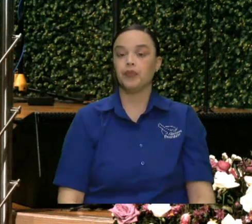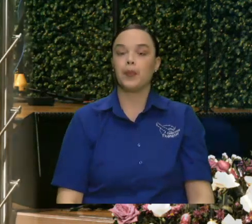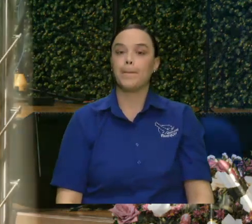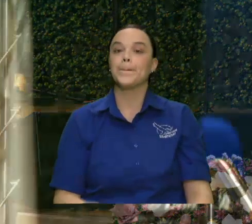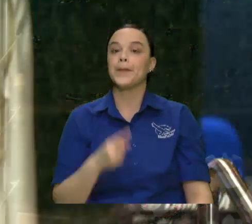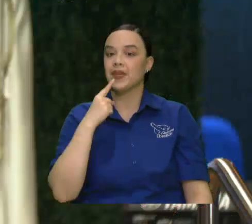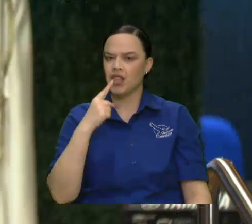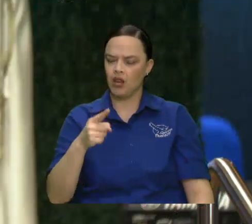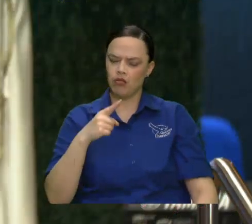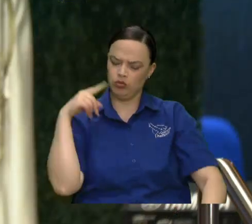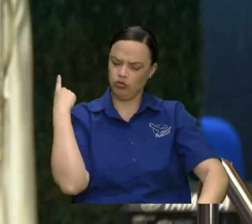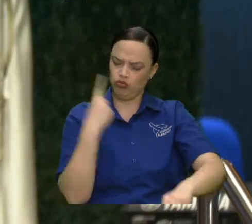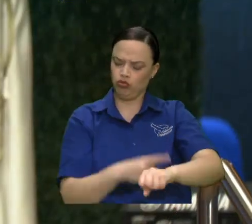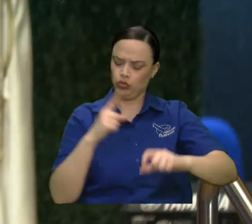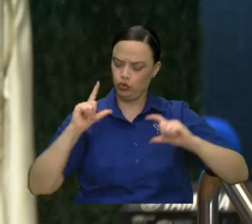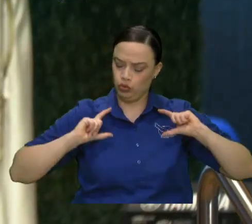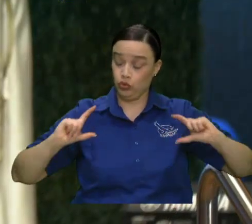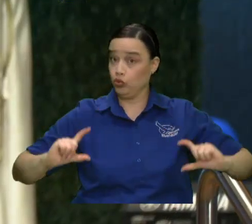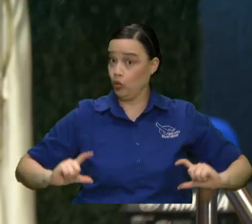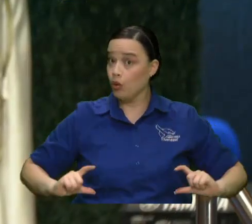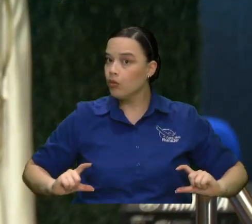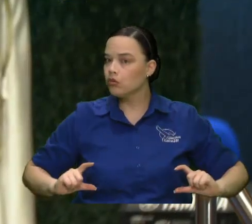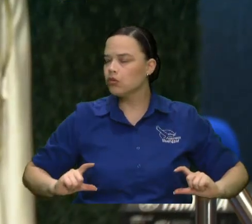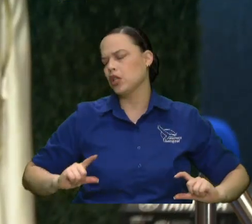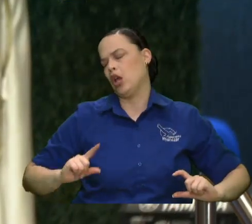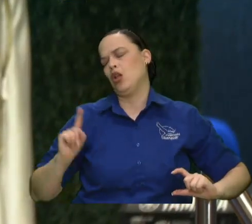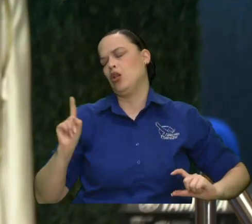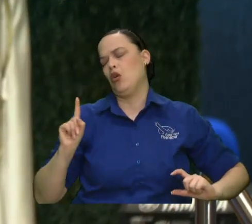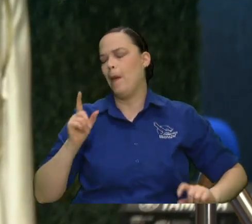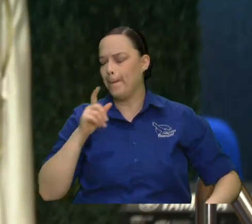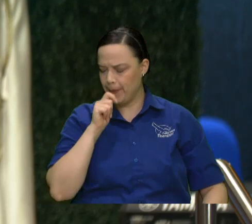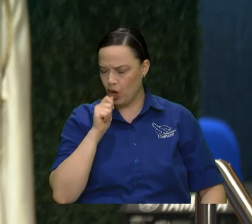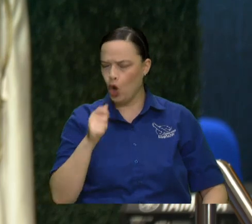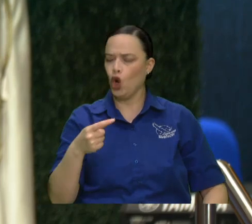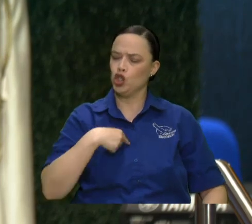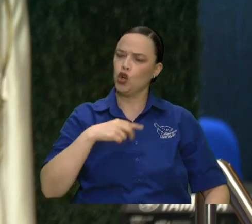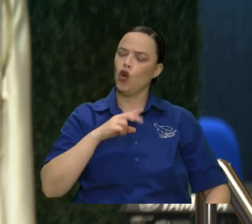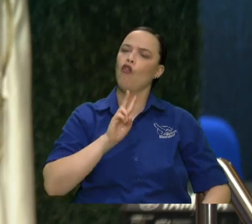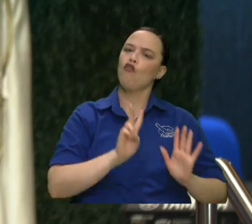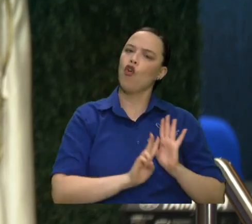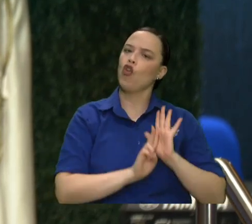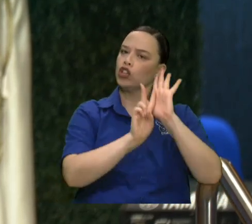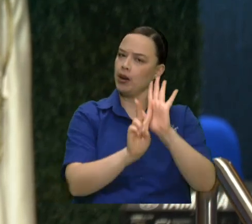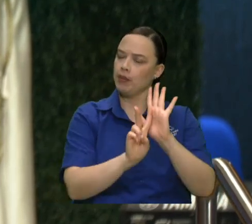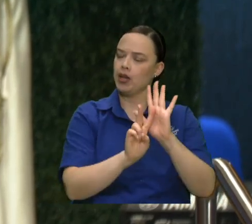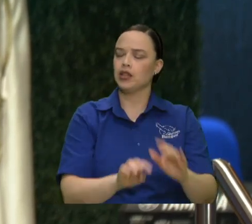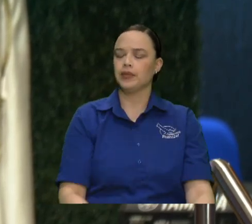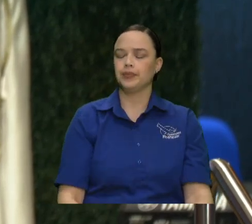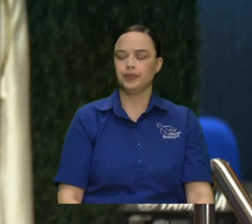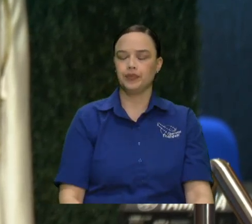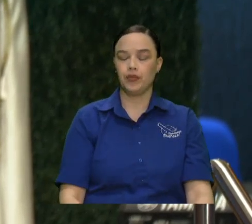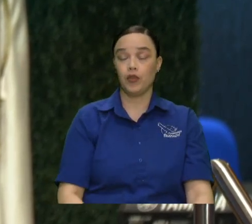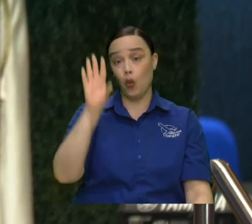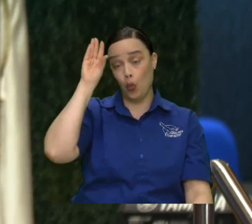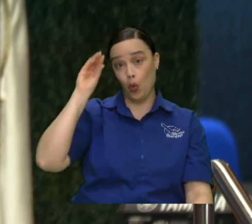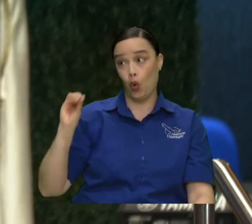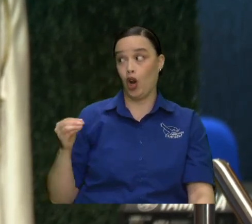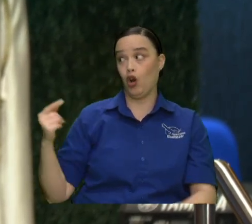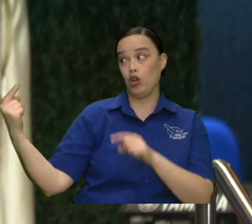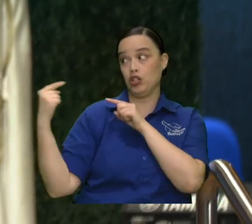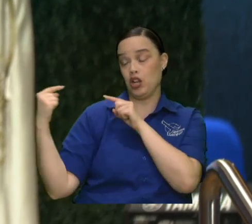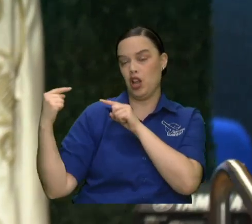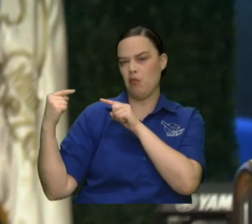verdad de alguna manera digno mejor lo hago voluntariamente porque si no estos enemigos van a arremeter contra mí entonces